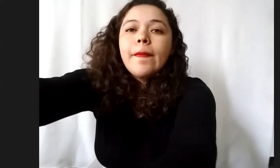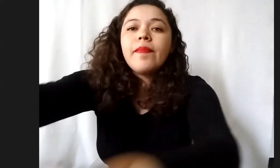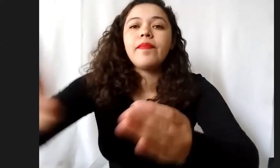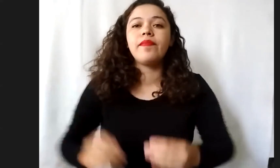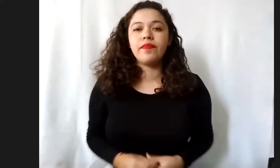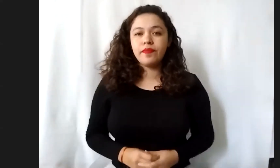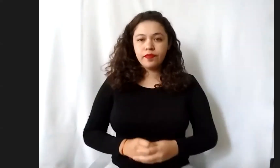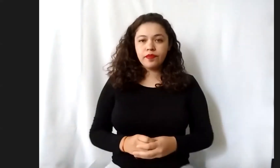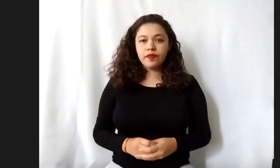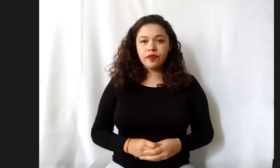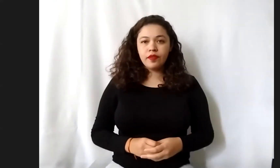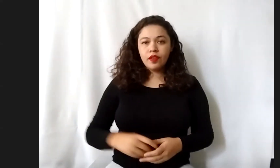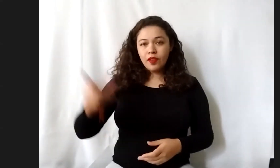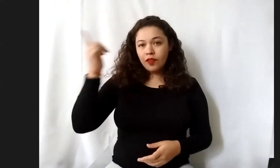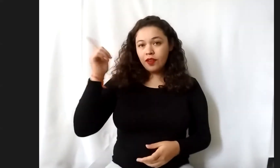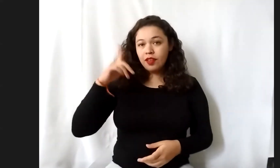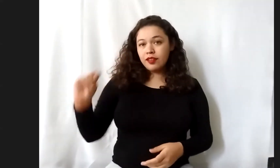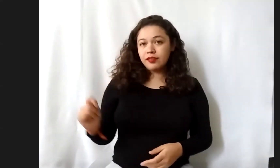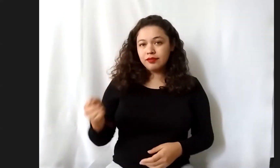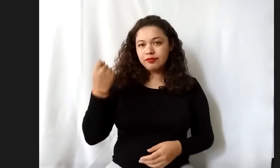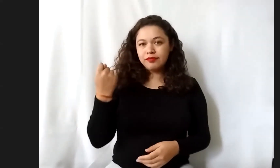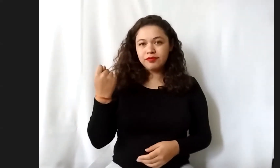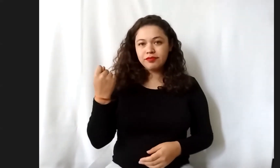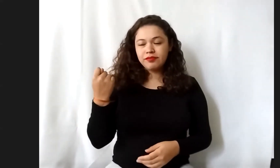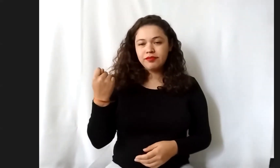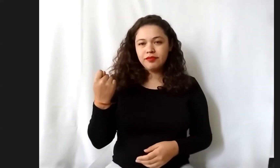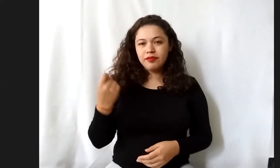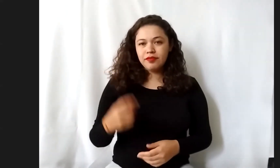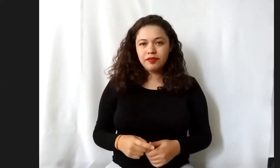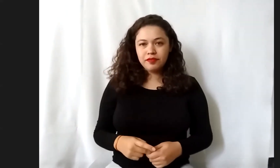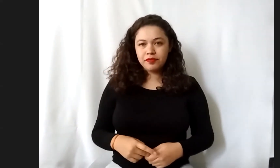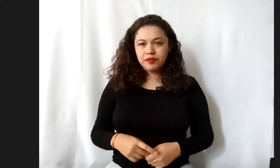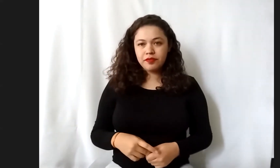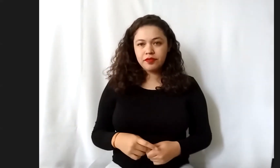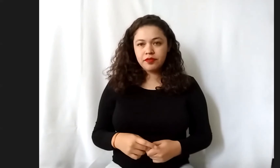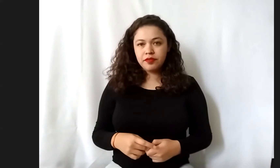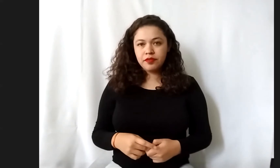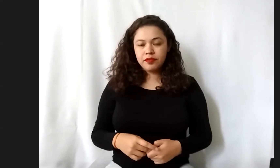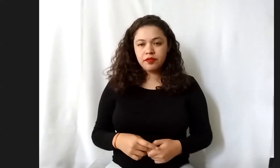Espero que esta tecnología no nos haga de las suyas.